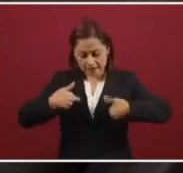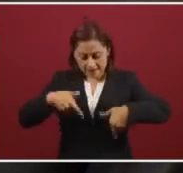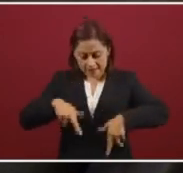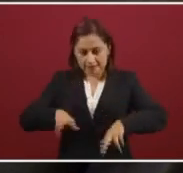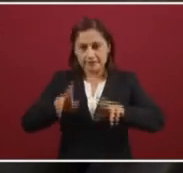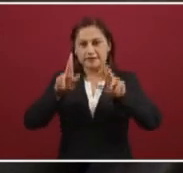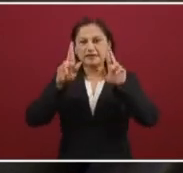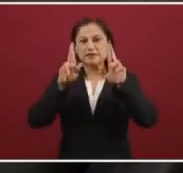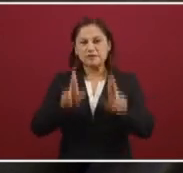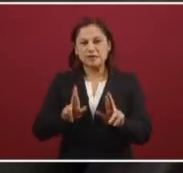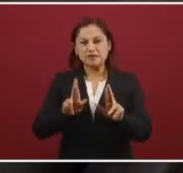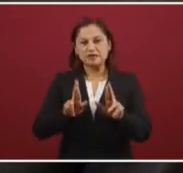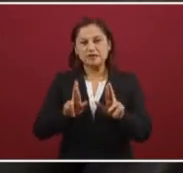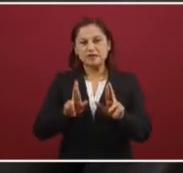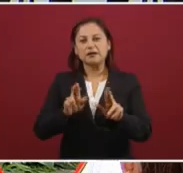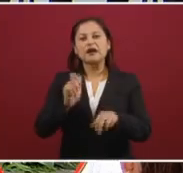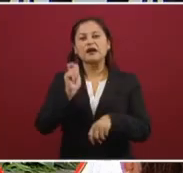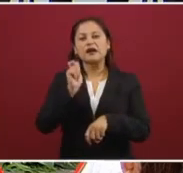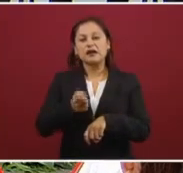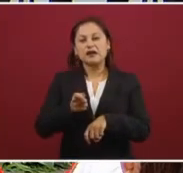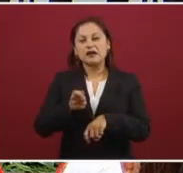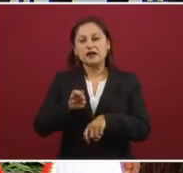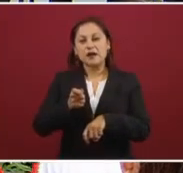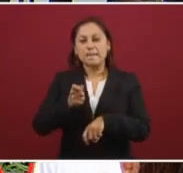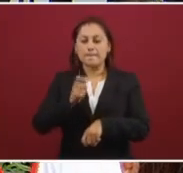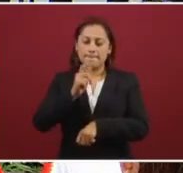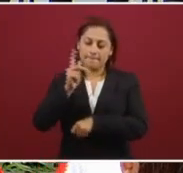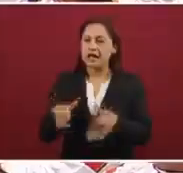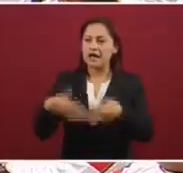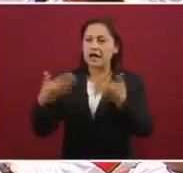de la patria.